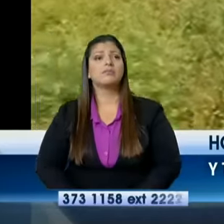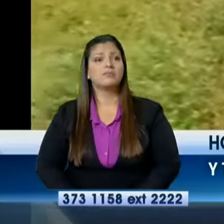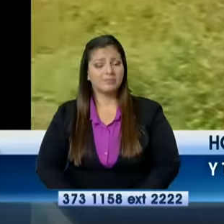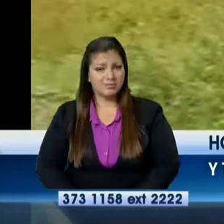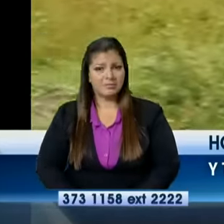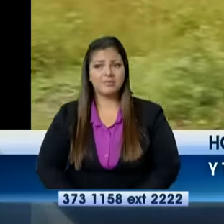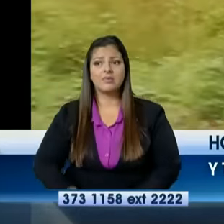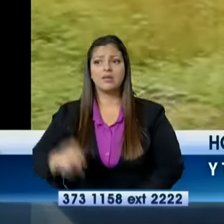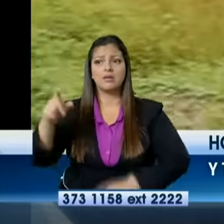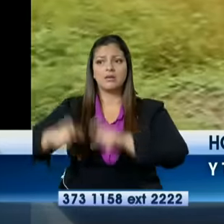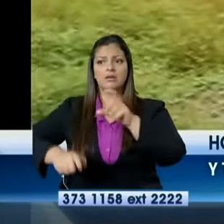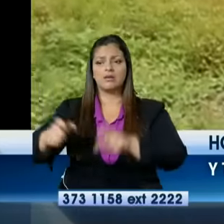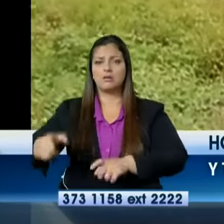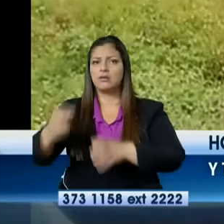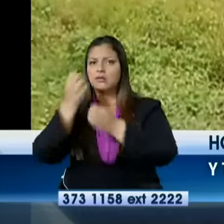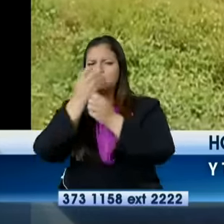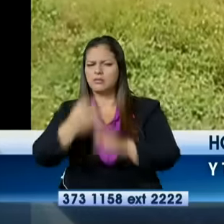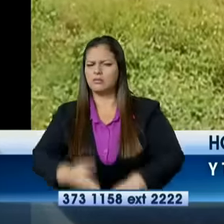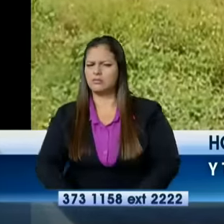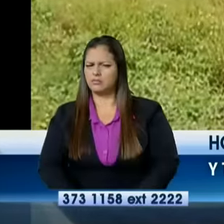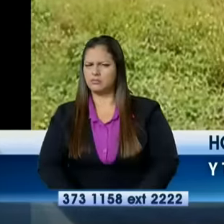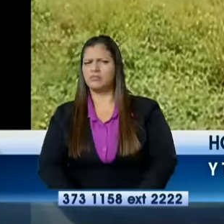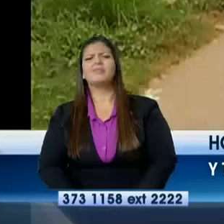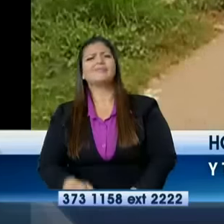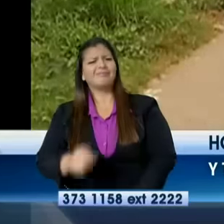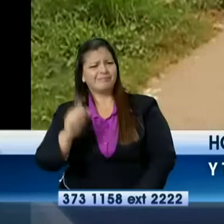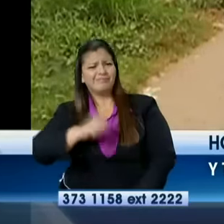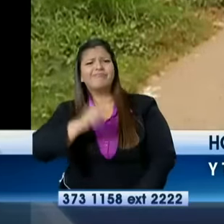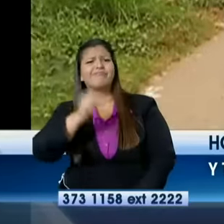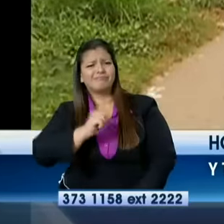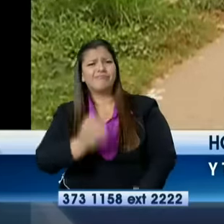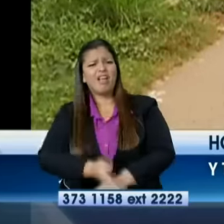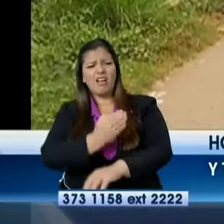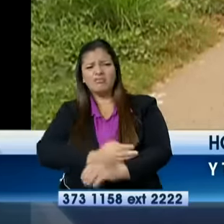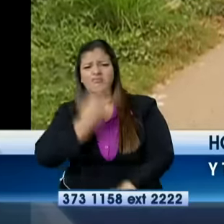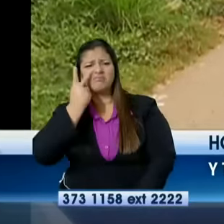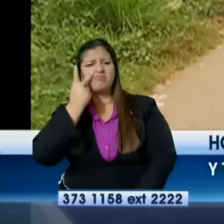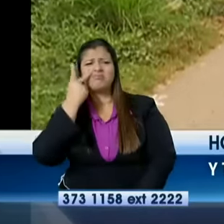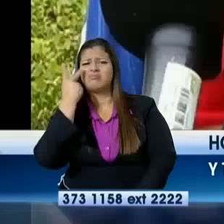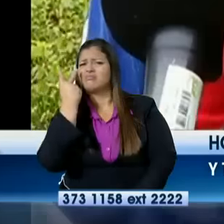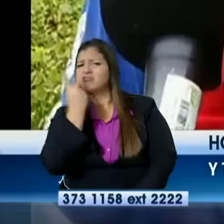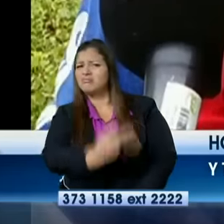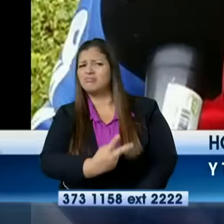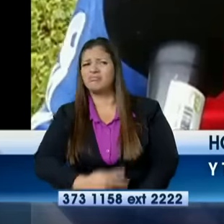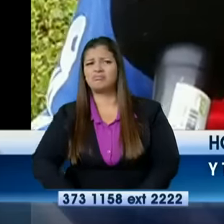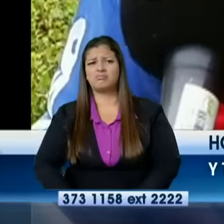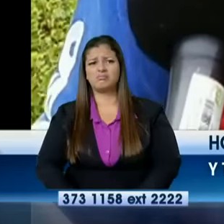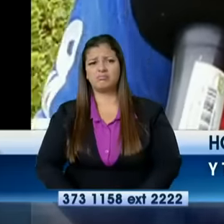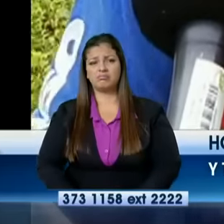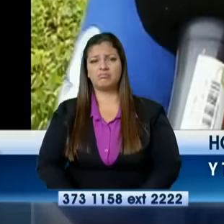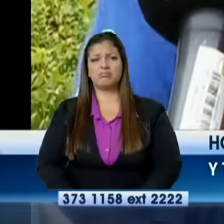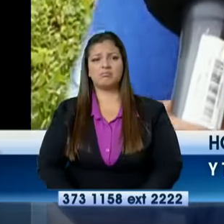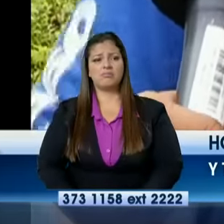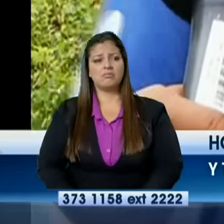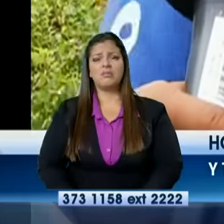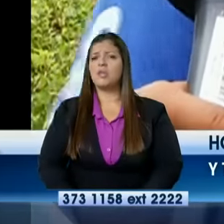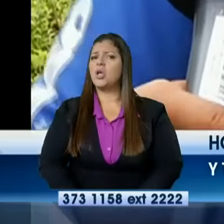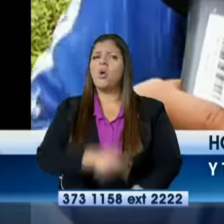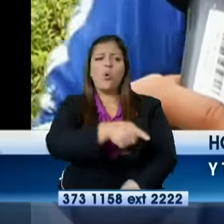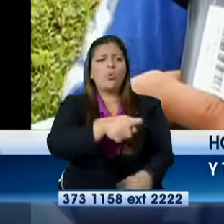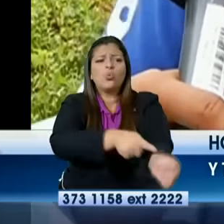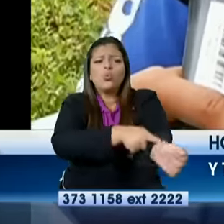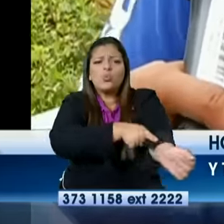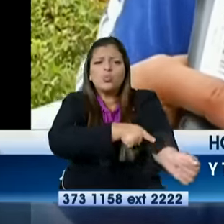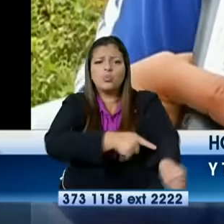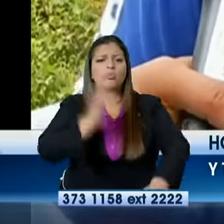aseguran que no es la primera ocasión que les toca ser testigos de hechos como esos. El individuo cogía a la chica, la